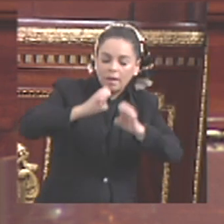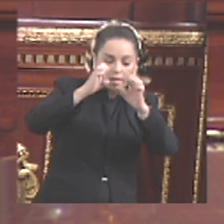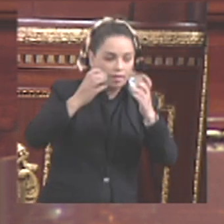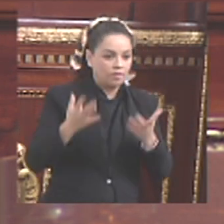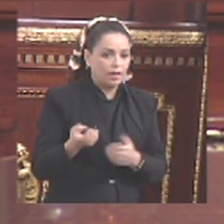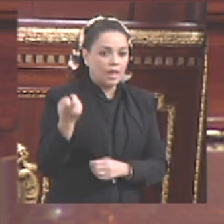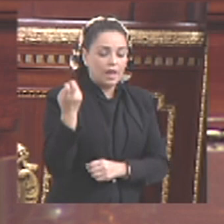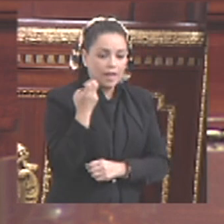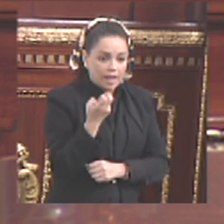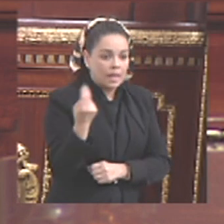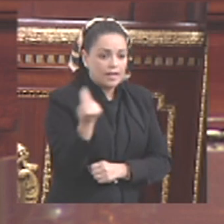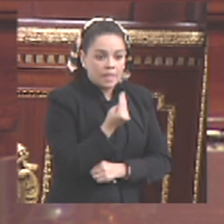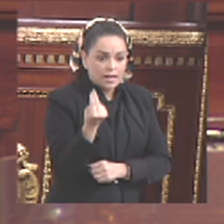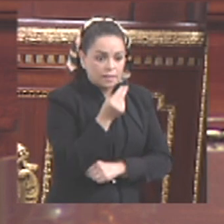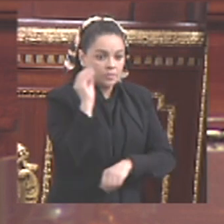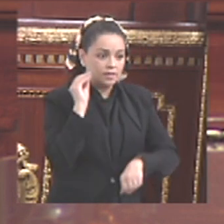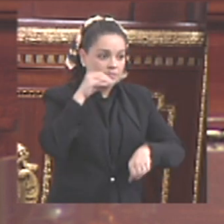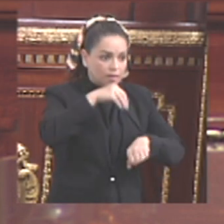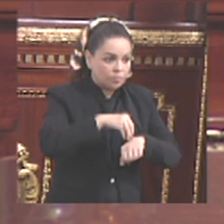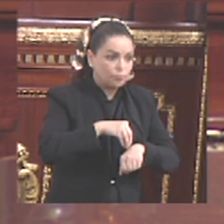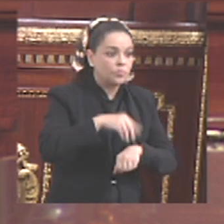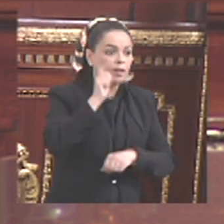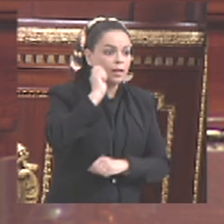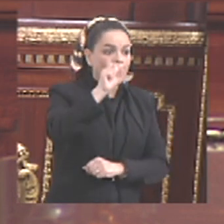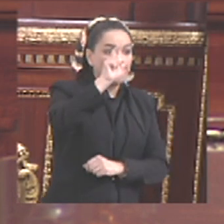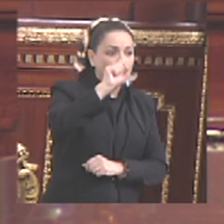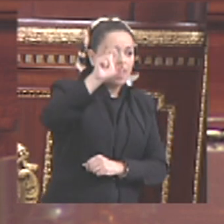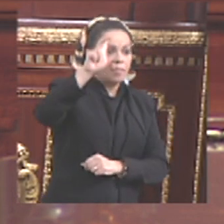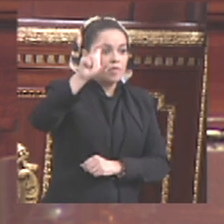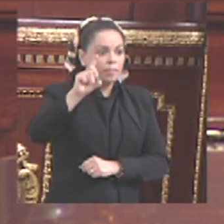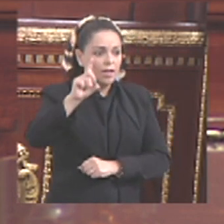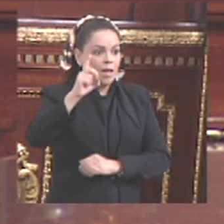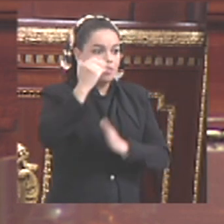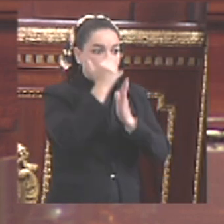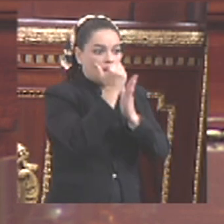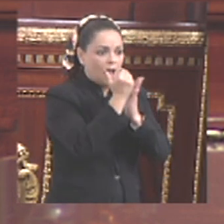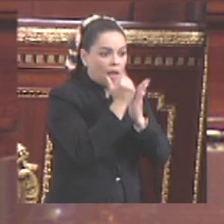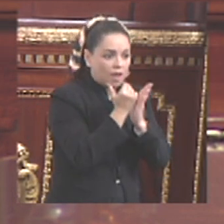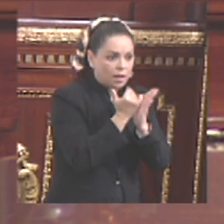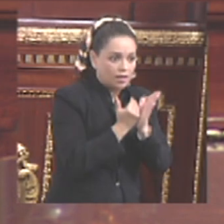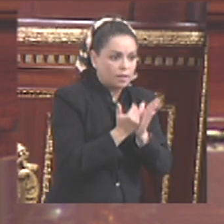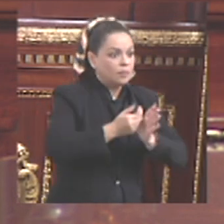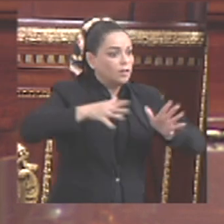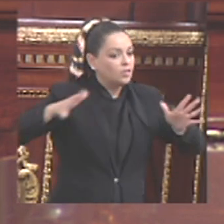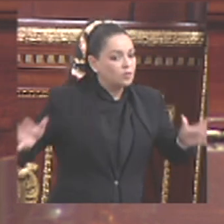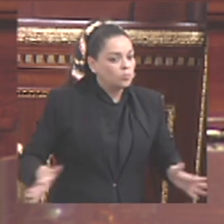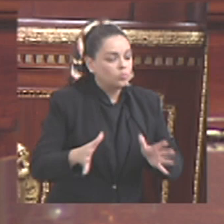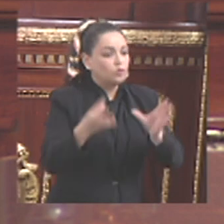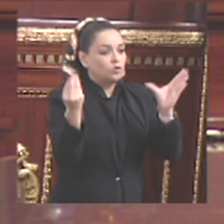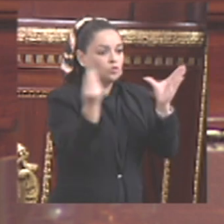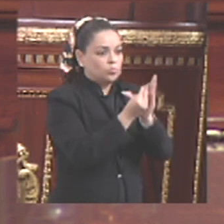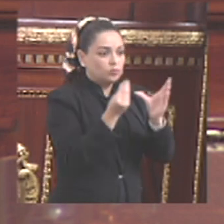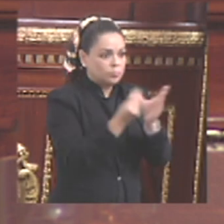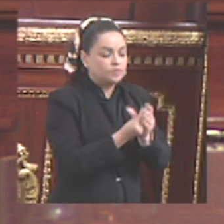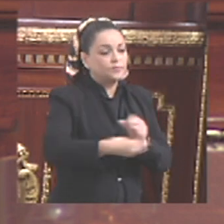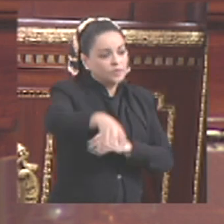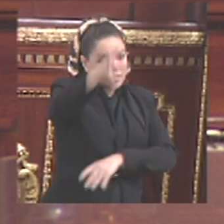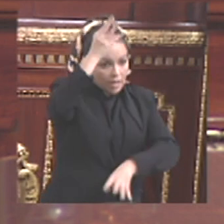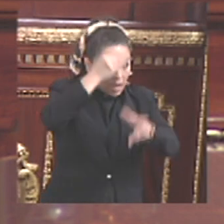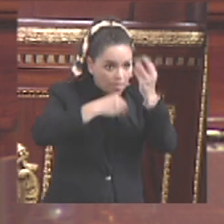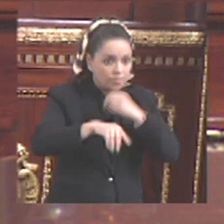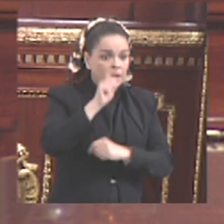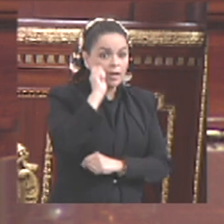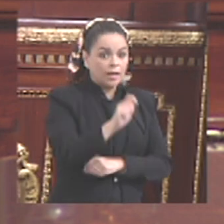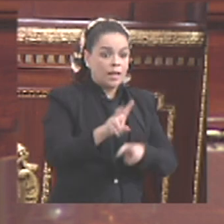desastres en la Agenda 2030. Incentivemos la capacitación y fomentemos la cultura de la resiliencia en